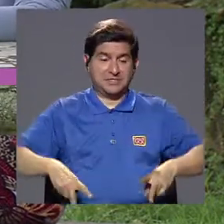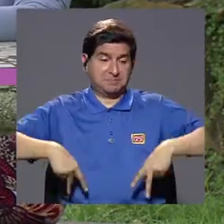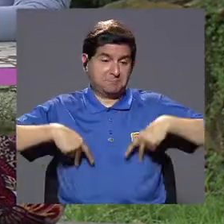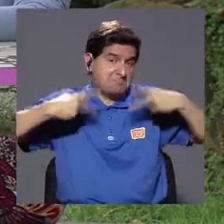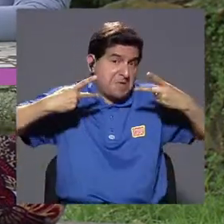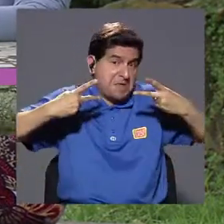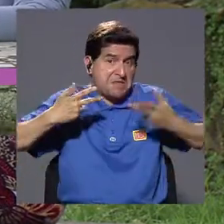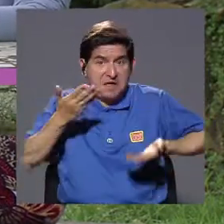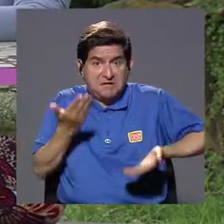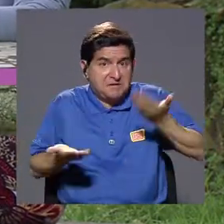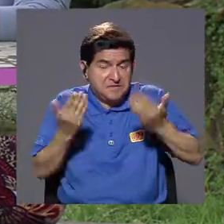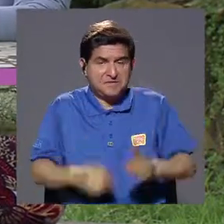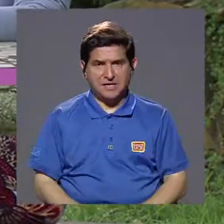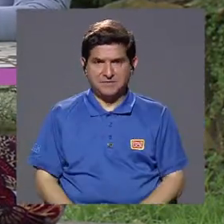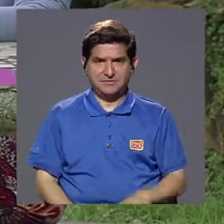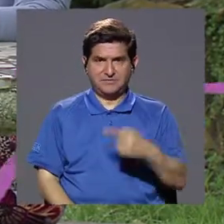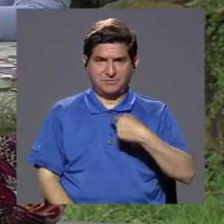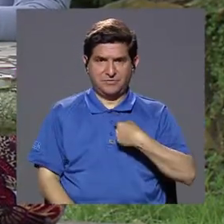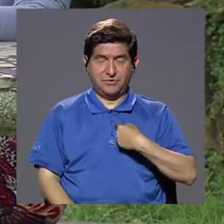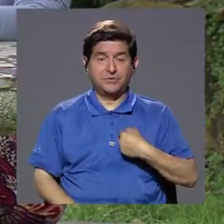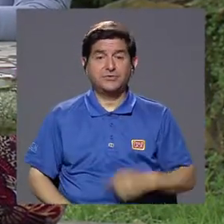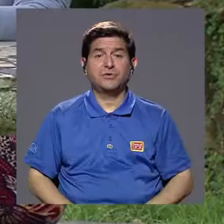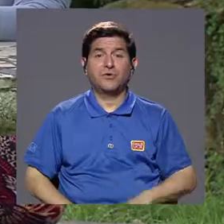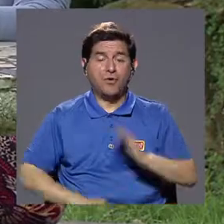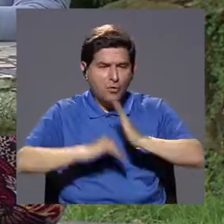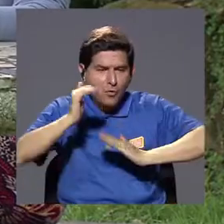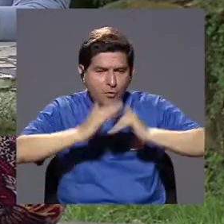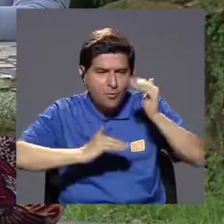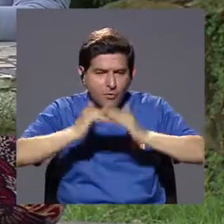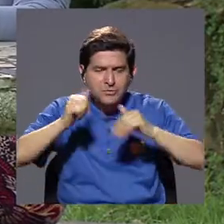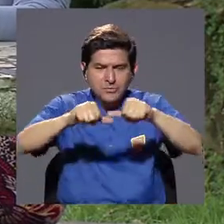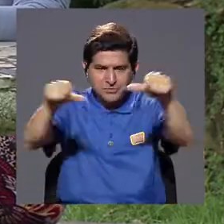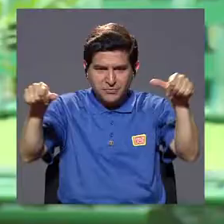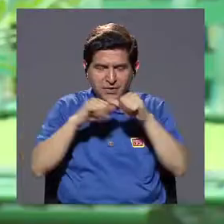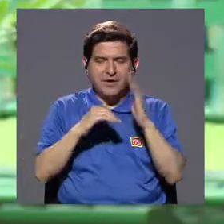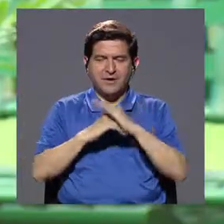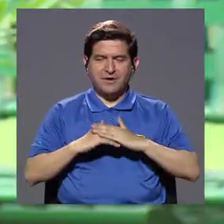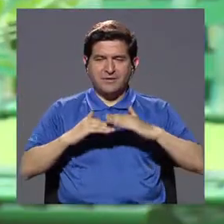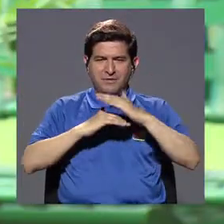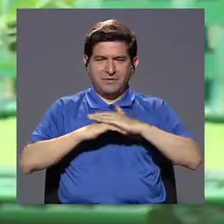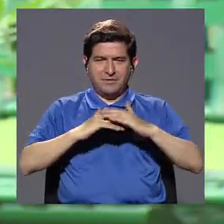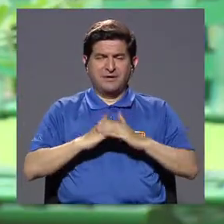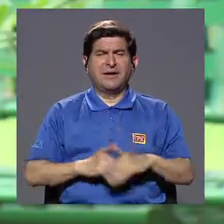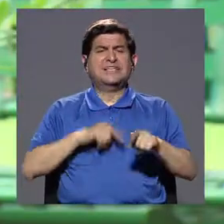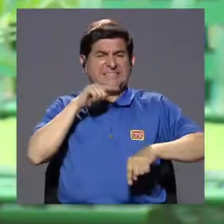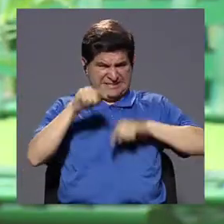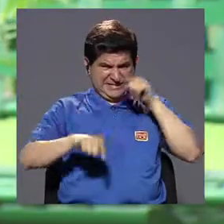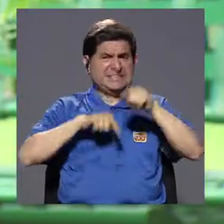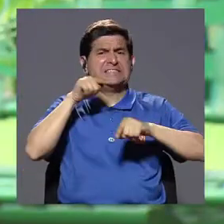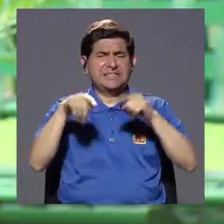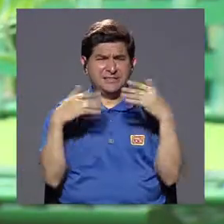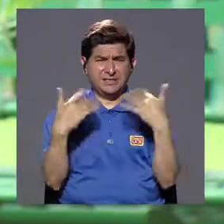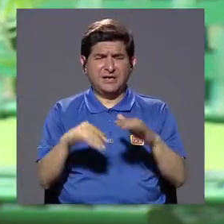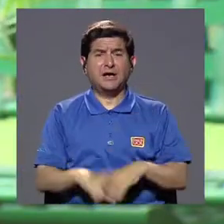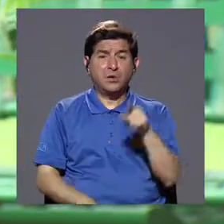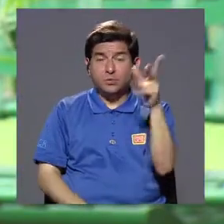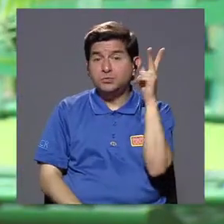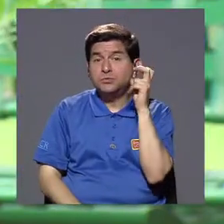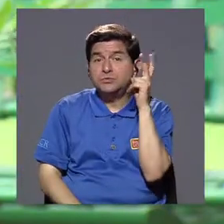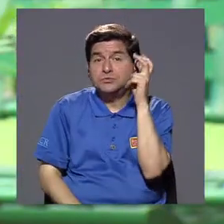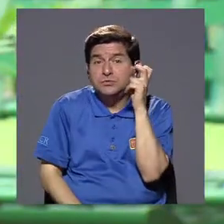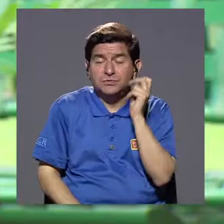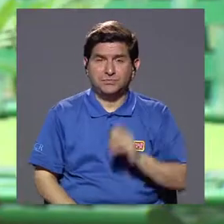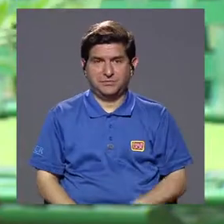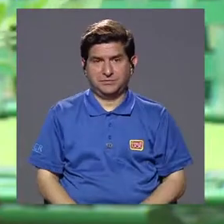con con crear una zona con crear y construir una zona de confort hay mucha crítica por ejemplo vos has escuchado de